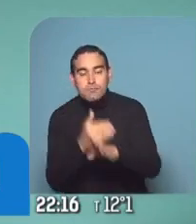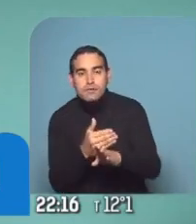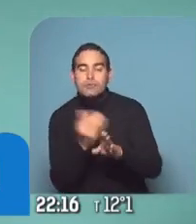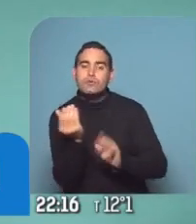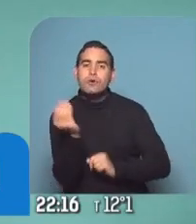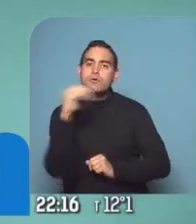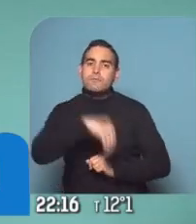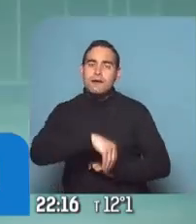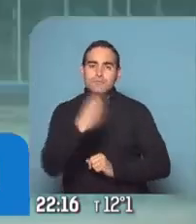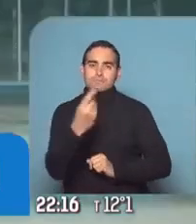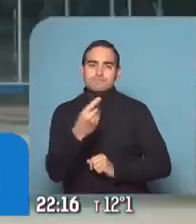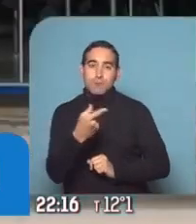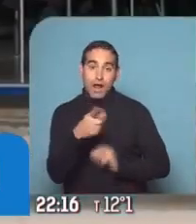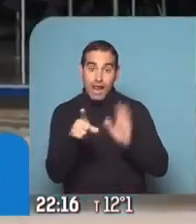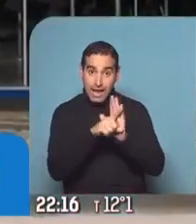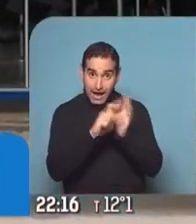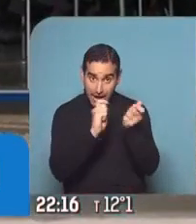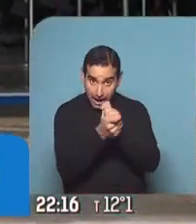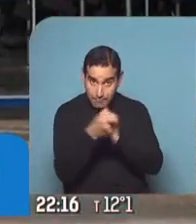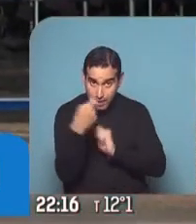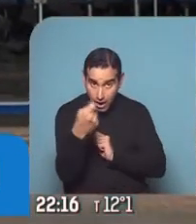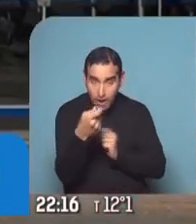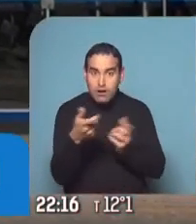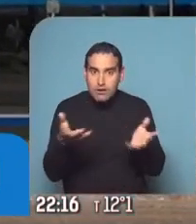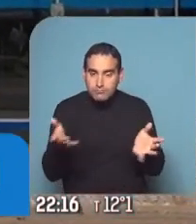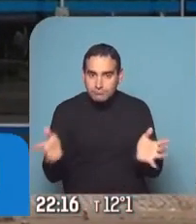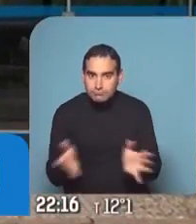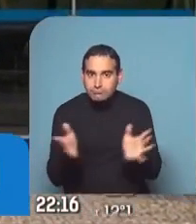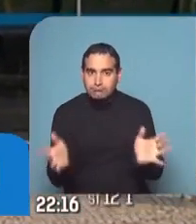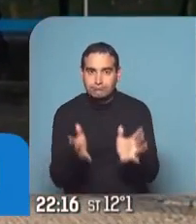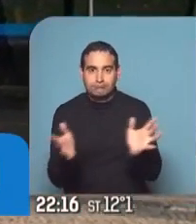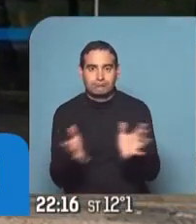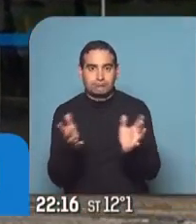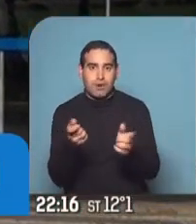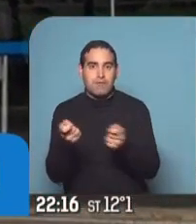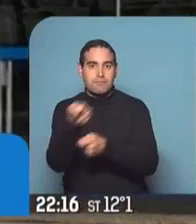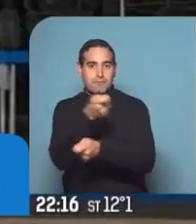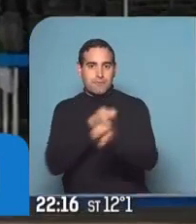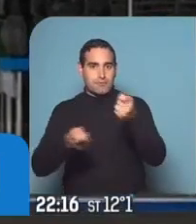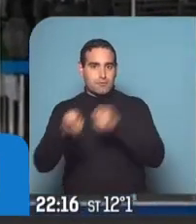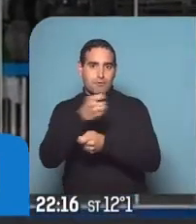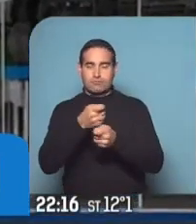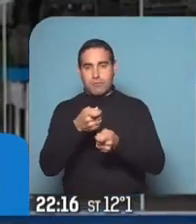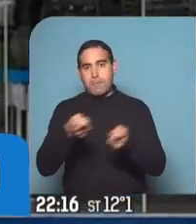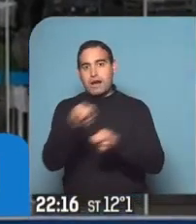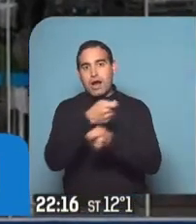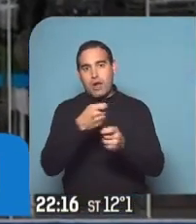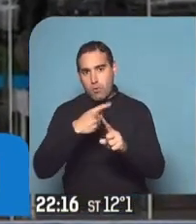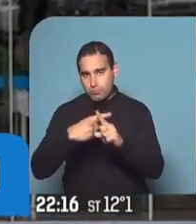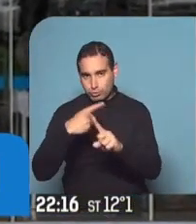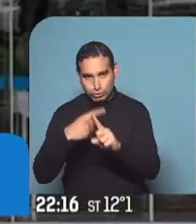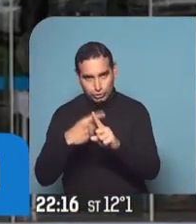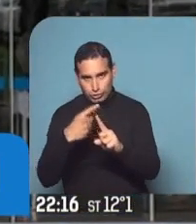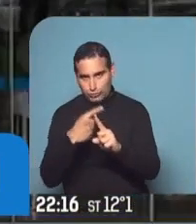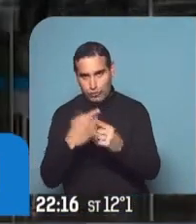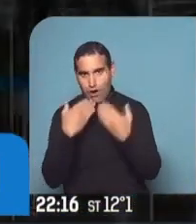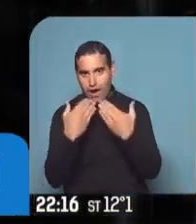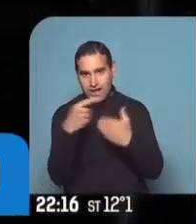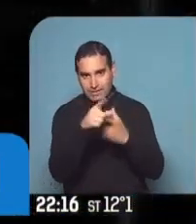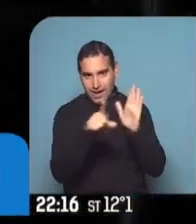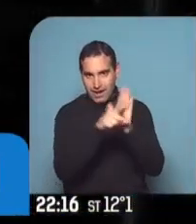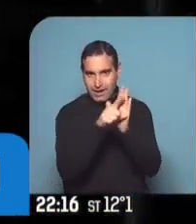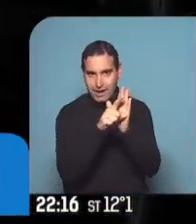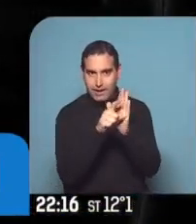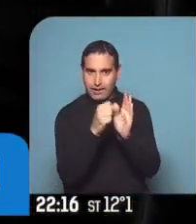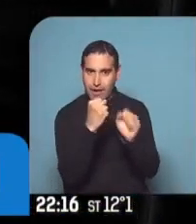impulso también que puede dar en las expectativas. Vos decías, la respuesta del mercado fue absolutamente favorable, positiva a esta reforma, y